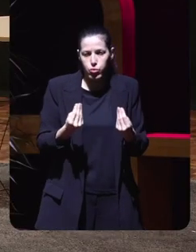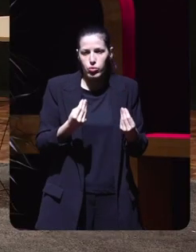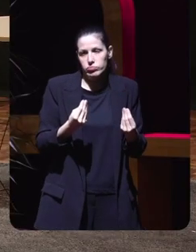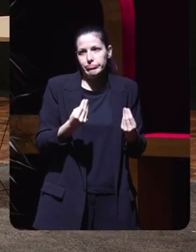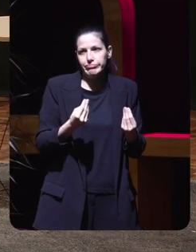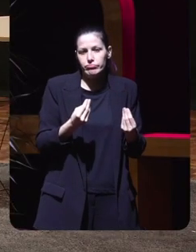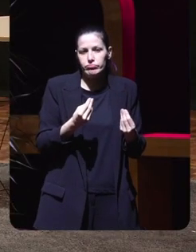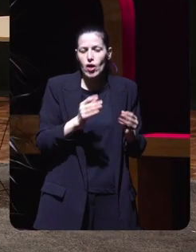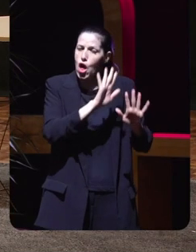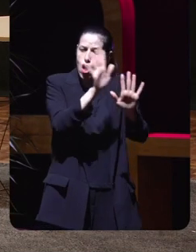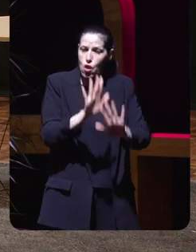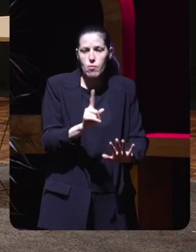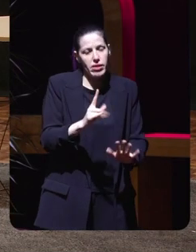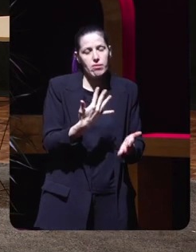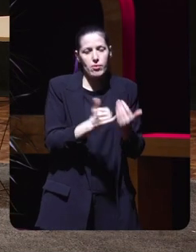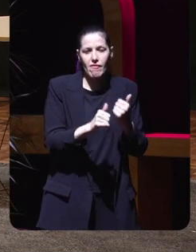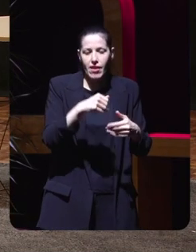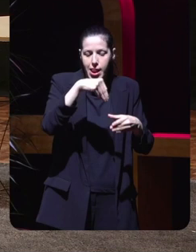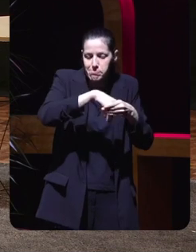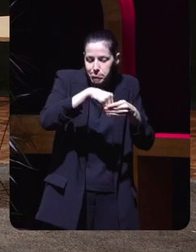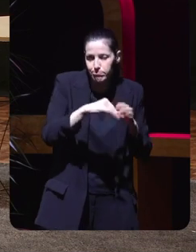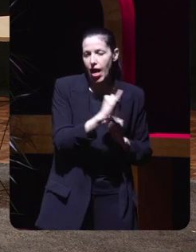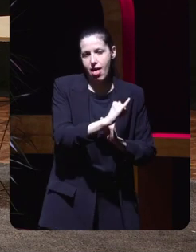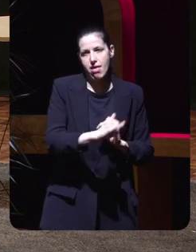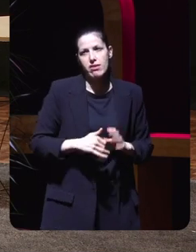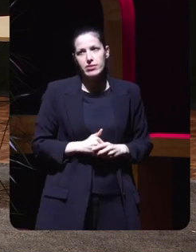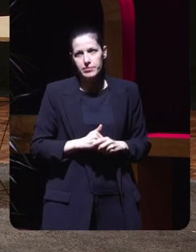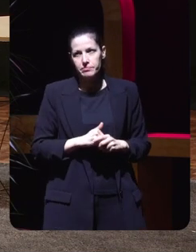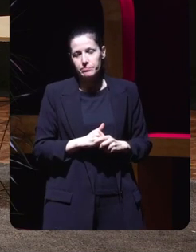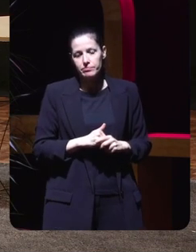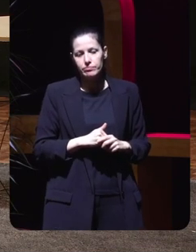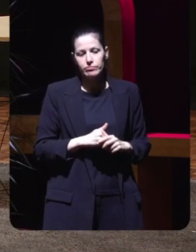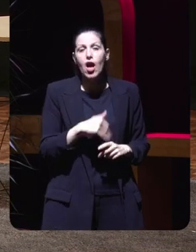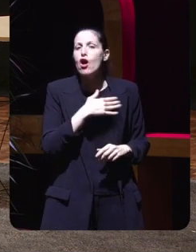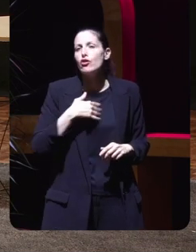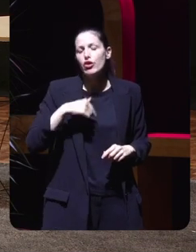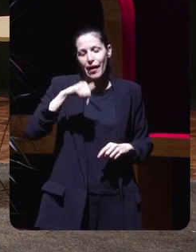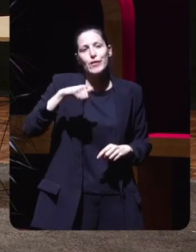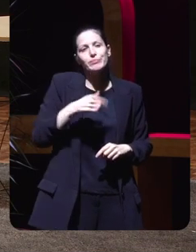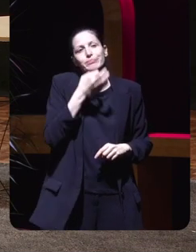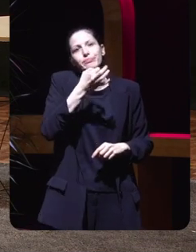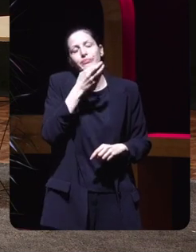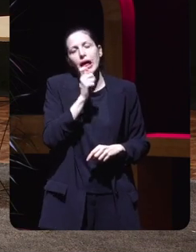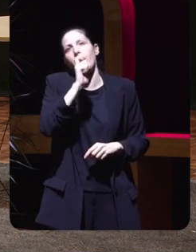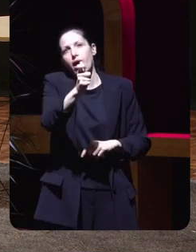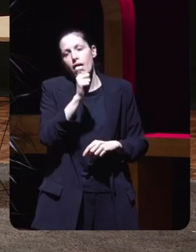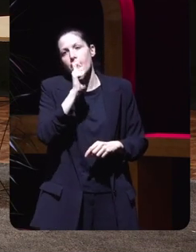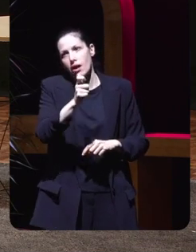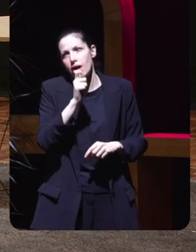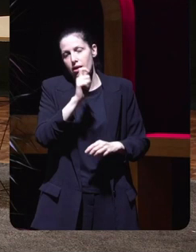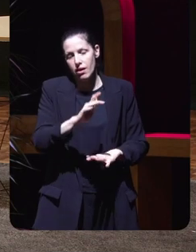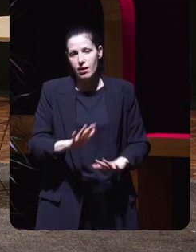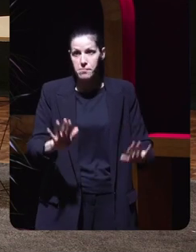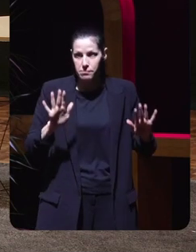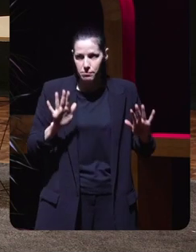incluso también tengo que decir que a ver no me quiero poner aquí a cansarme no pero casi con total certeza Porque después de esto